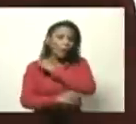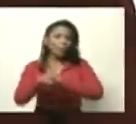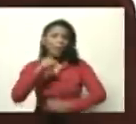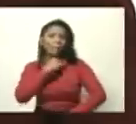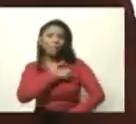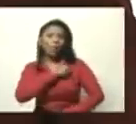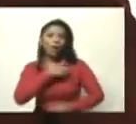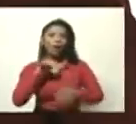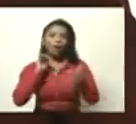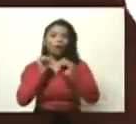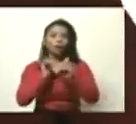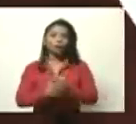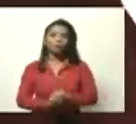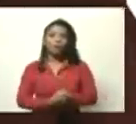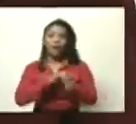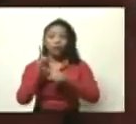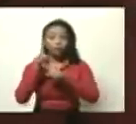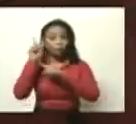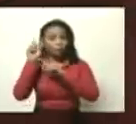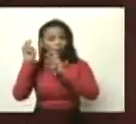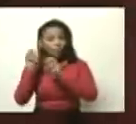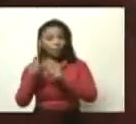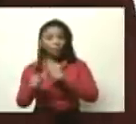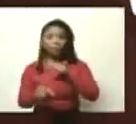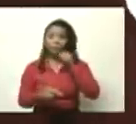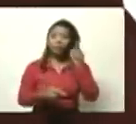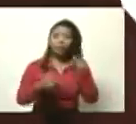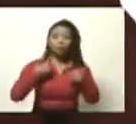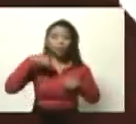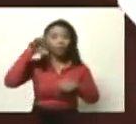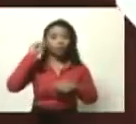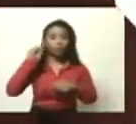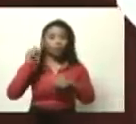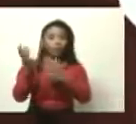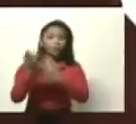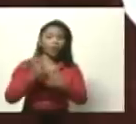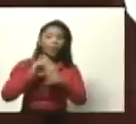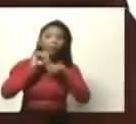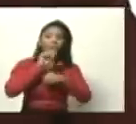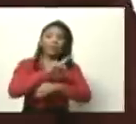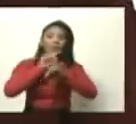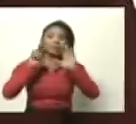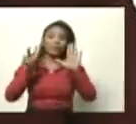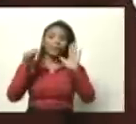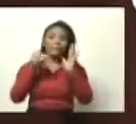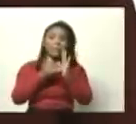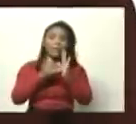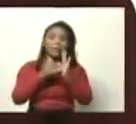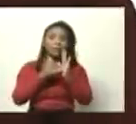la ética? Eso por un lado. Por el otro, tengo entendido que recibieron más de